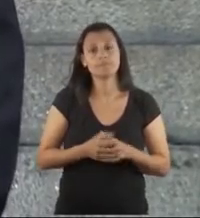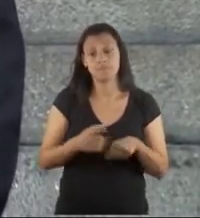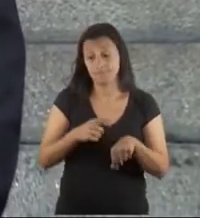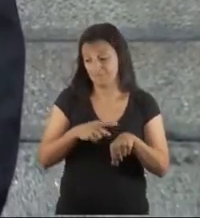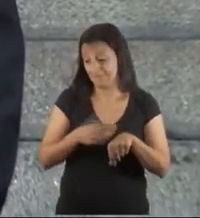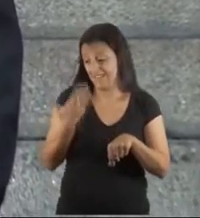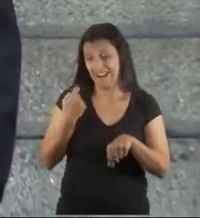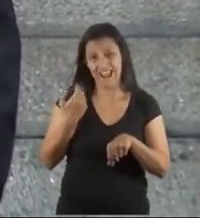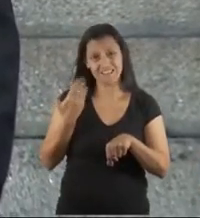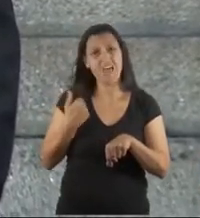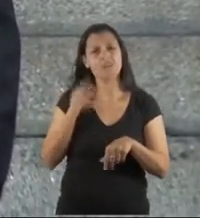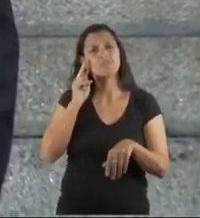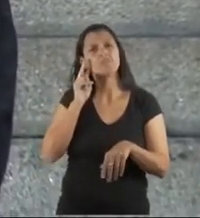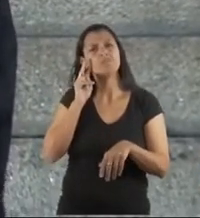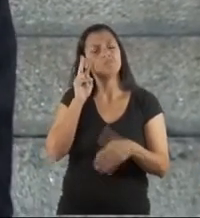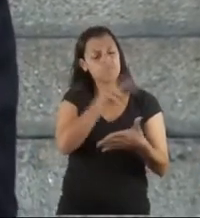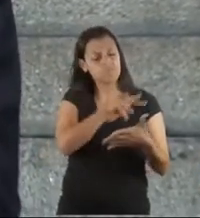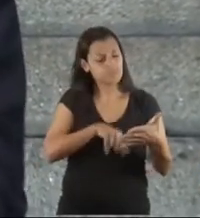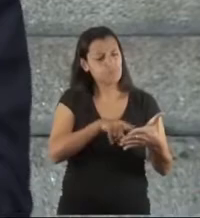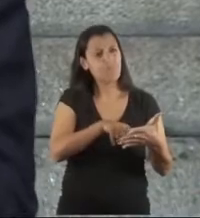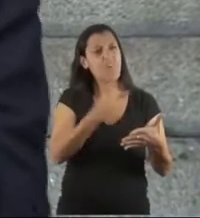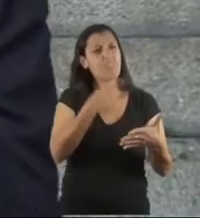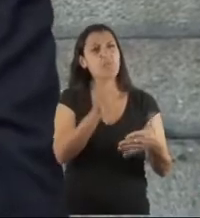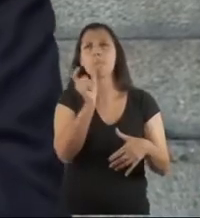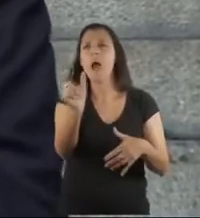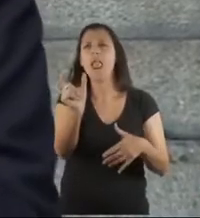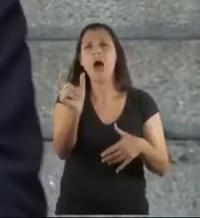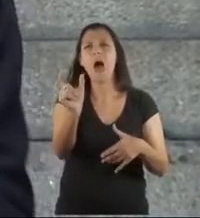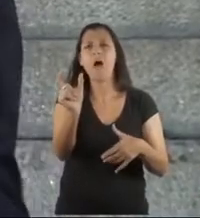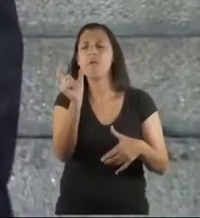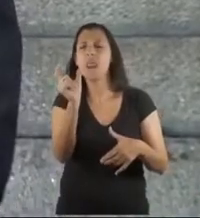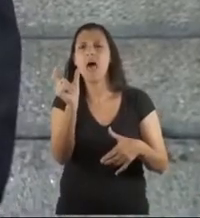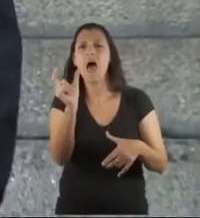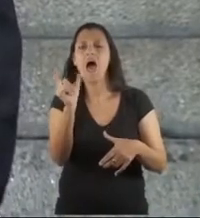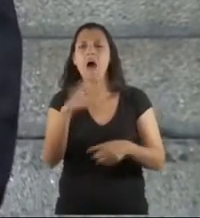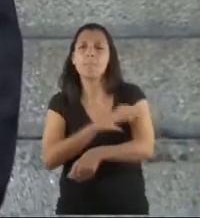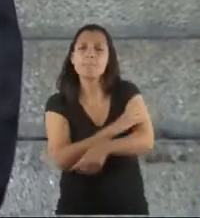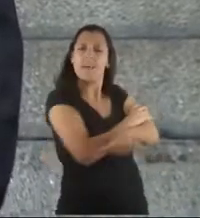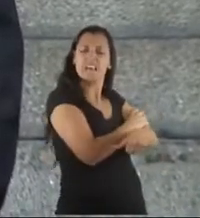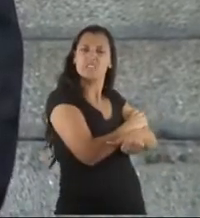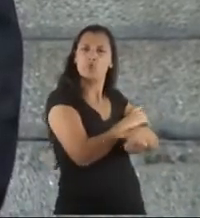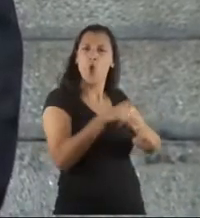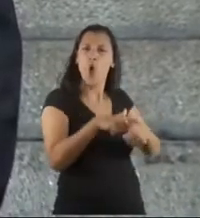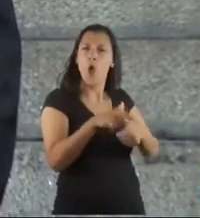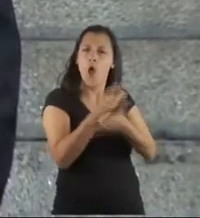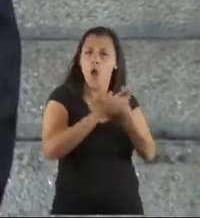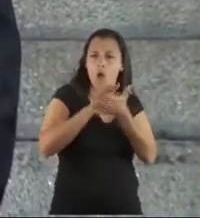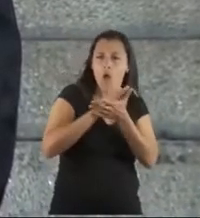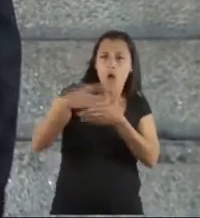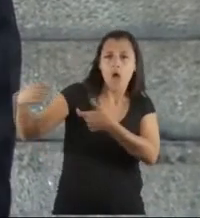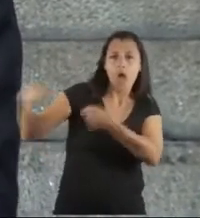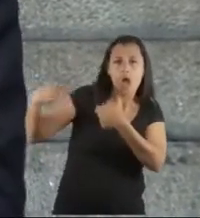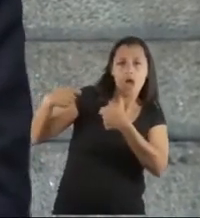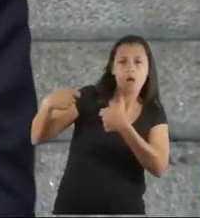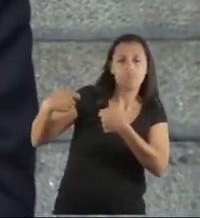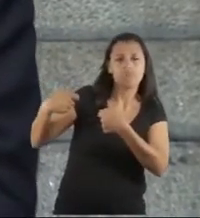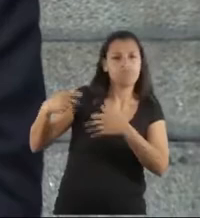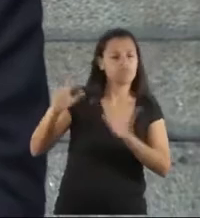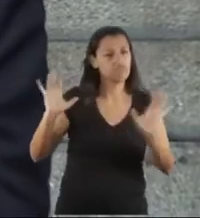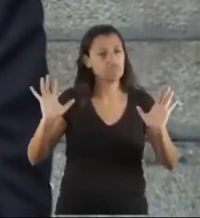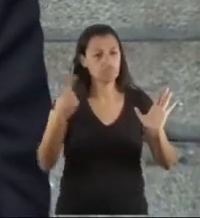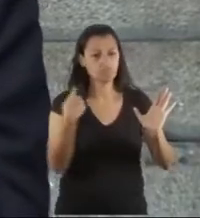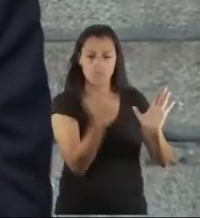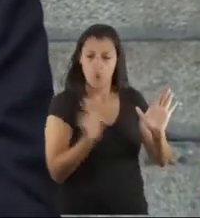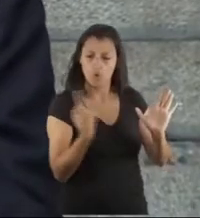ley y la palabra presión extorsión apriete en un gobierno cada